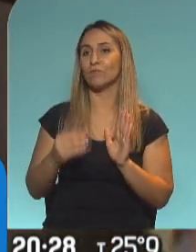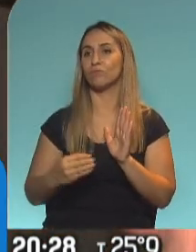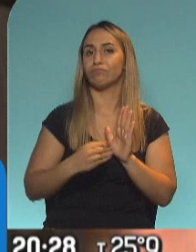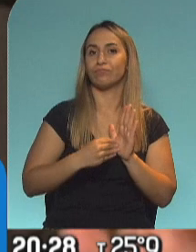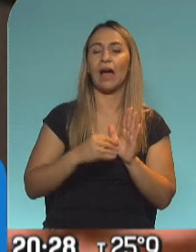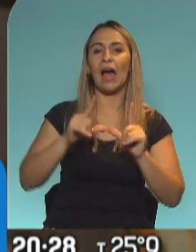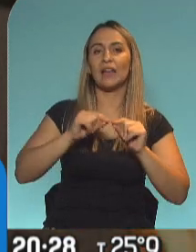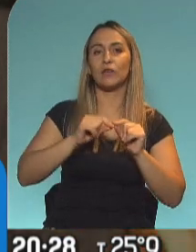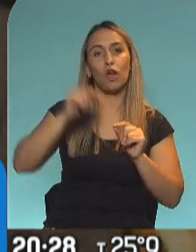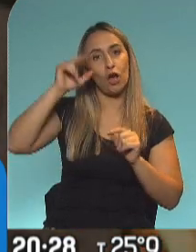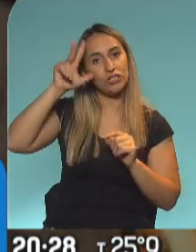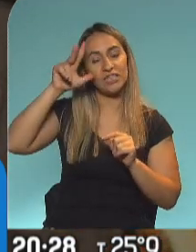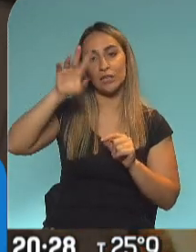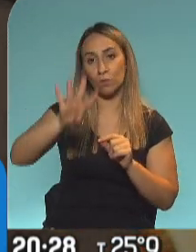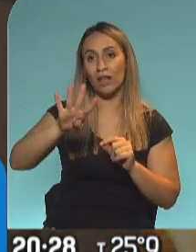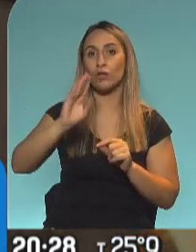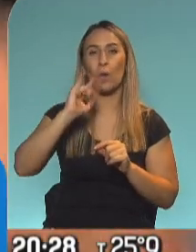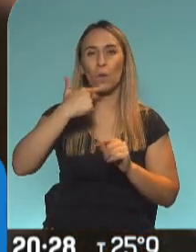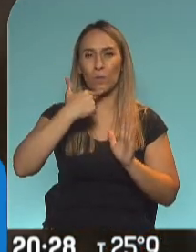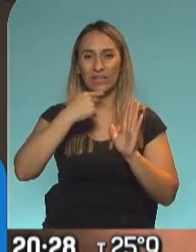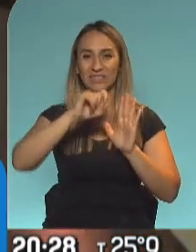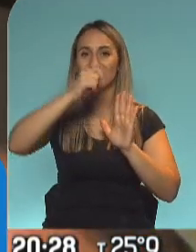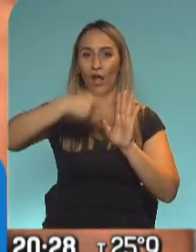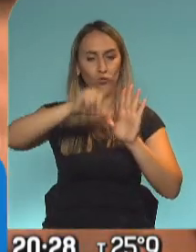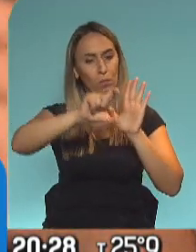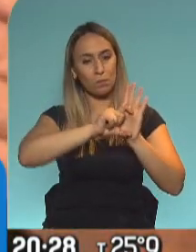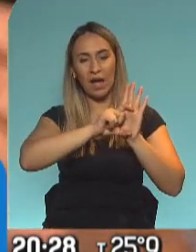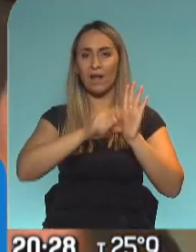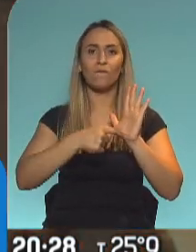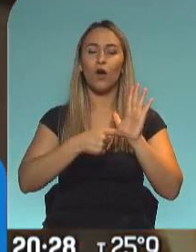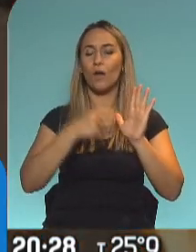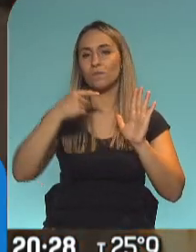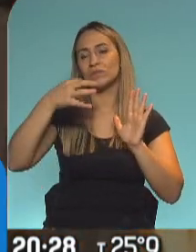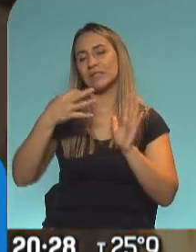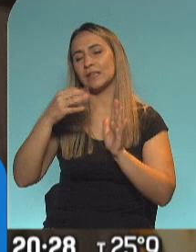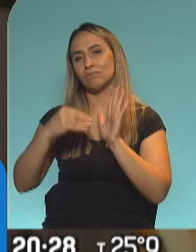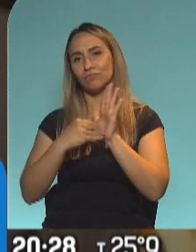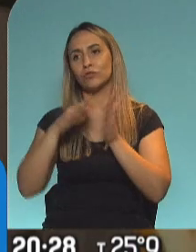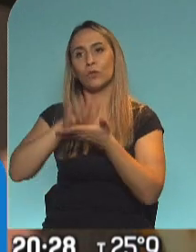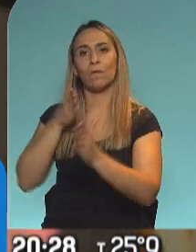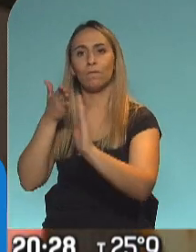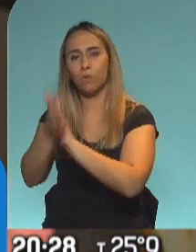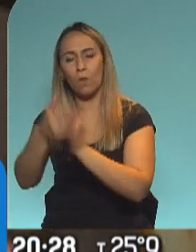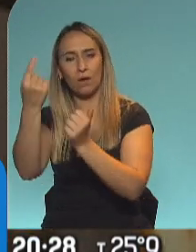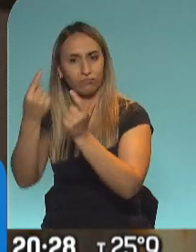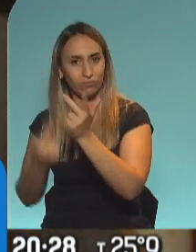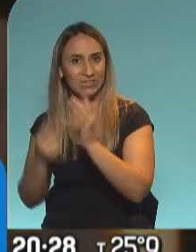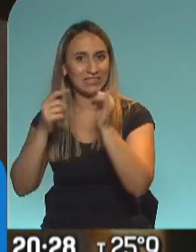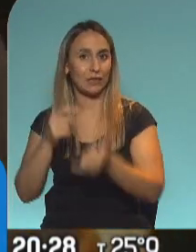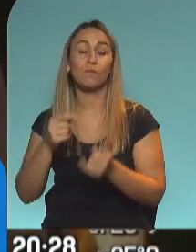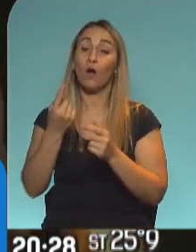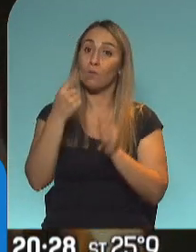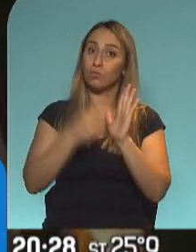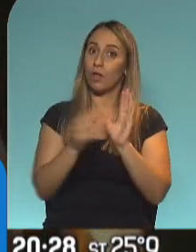artículo 84 bis, segundo párrafo del Código Penal, sí la fuga, sí la velocidad, etcétera, sí se valora como un